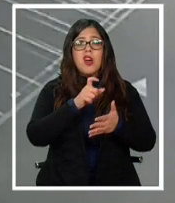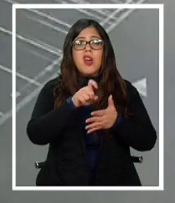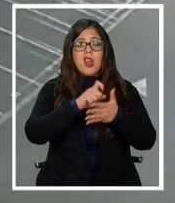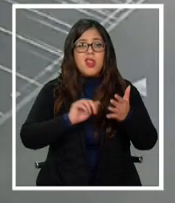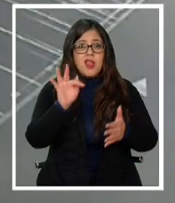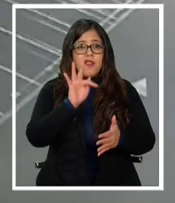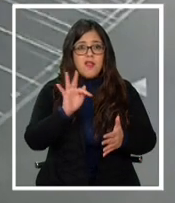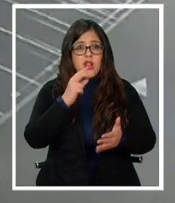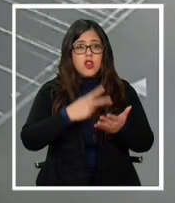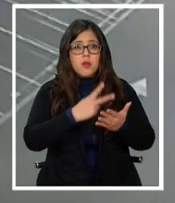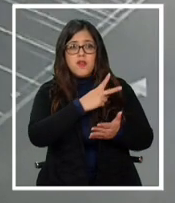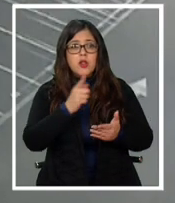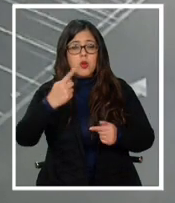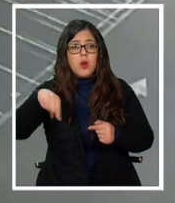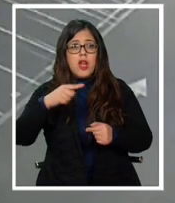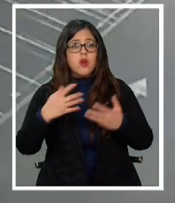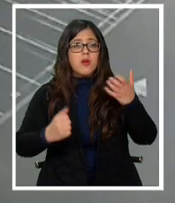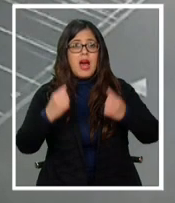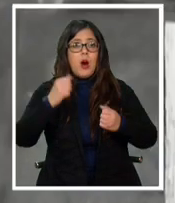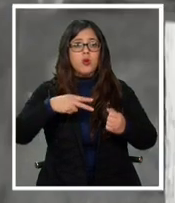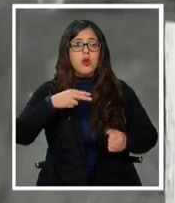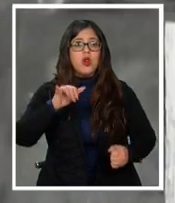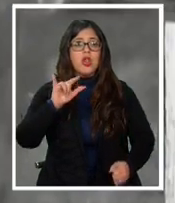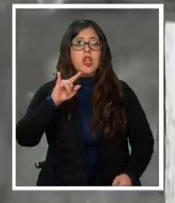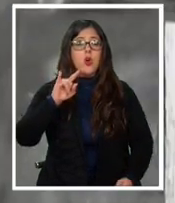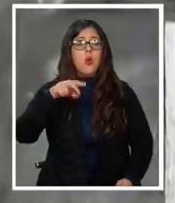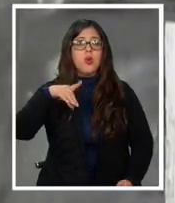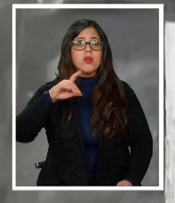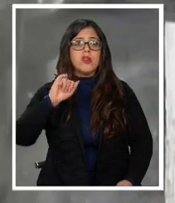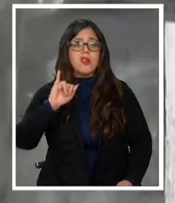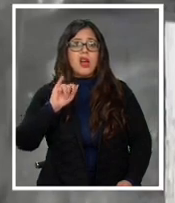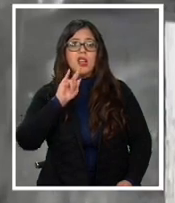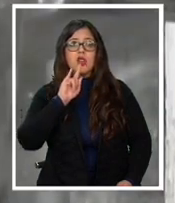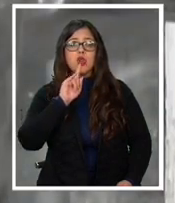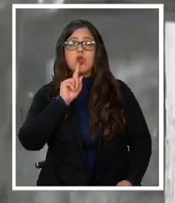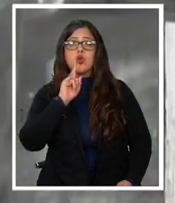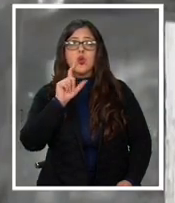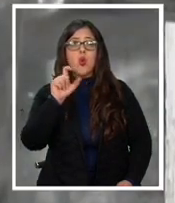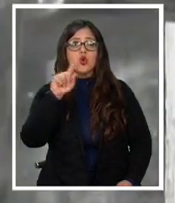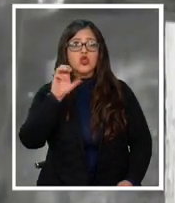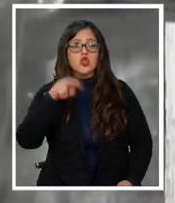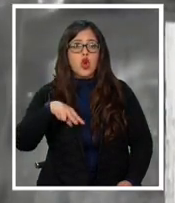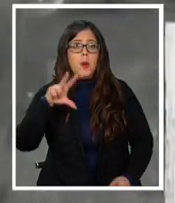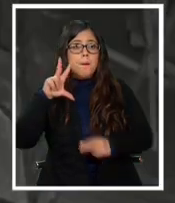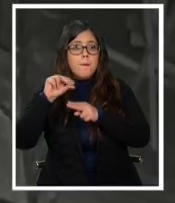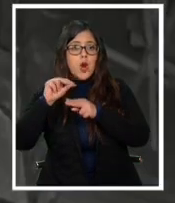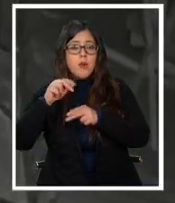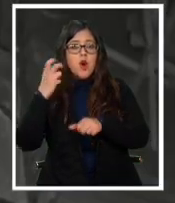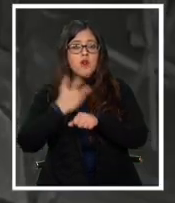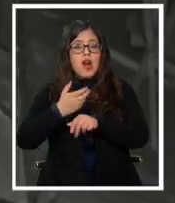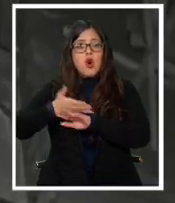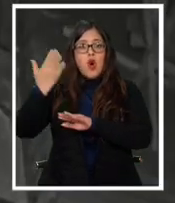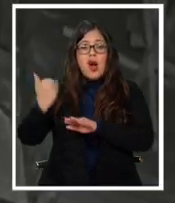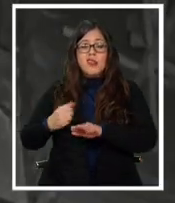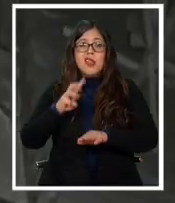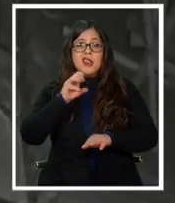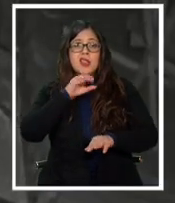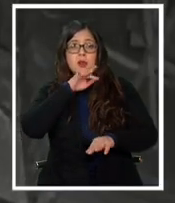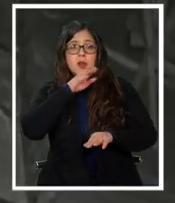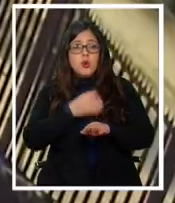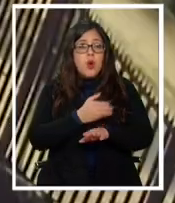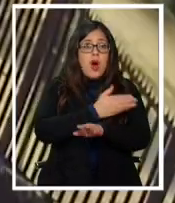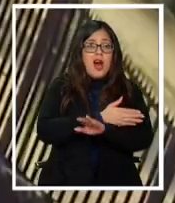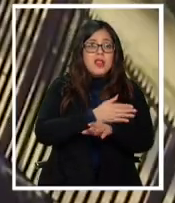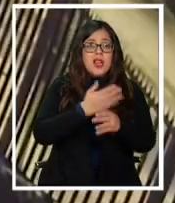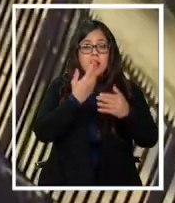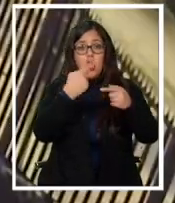2021. Iban en un Hyundai Tucson gris que había sido robado un día antes. 30 minutos antes del crimen, otra cámara